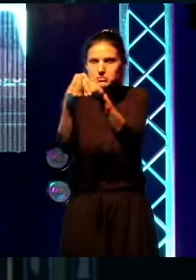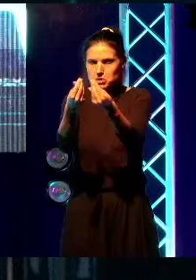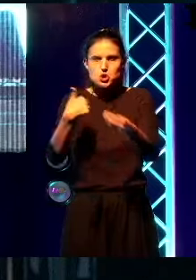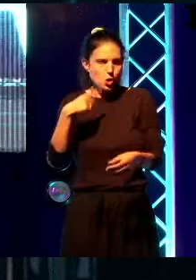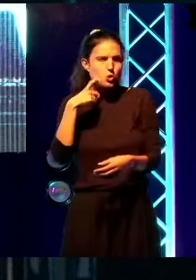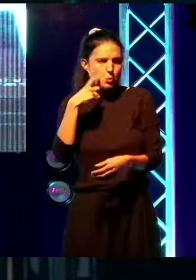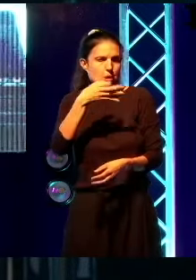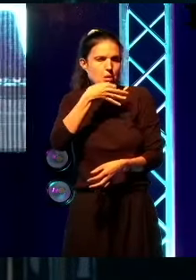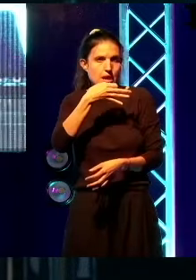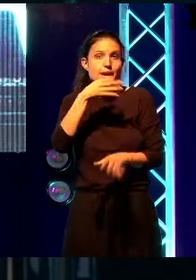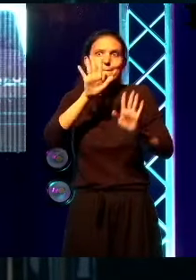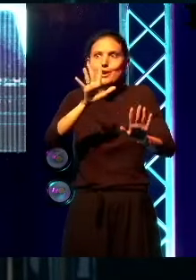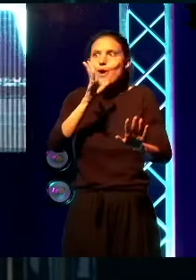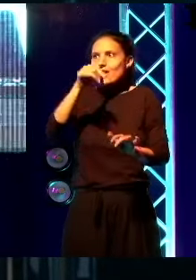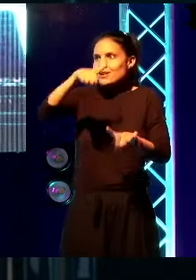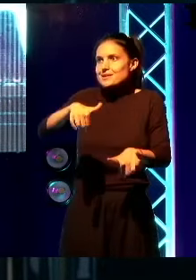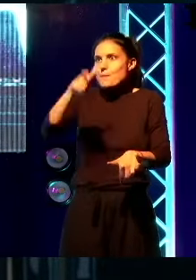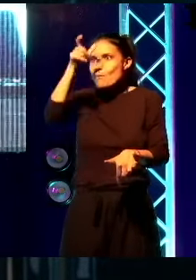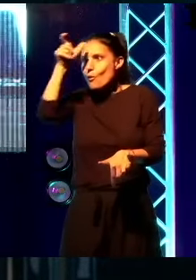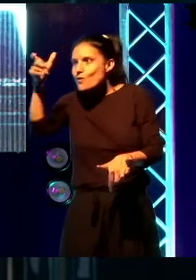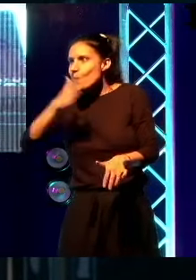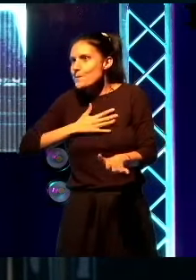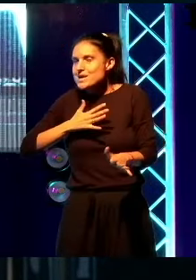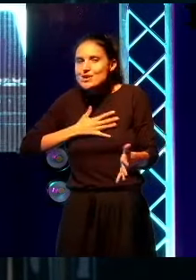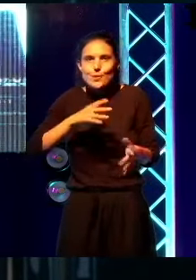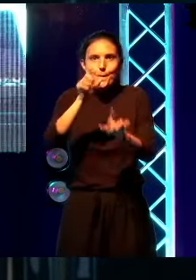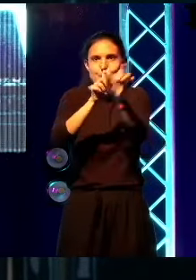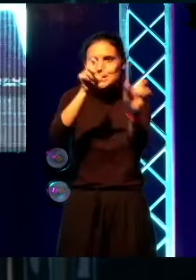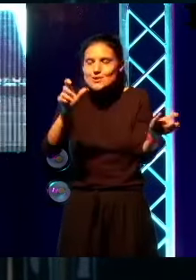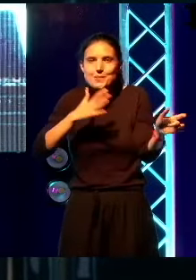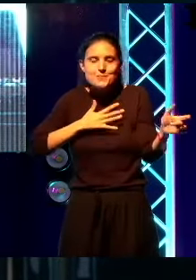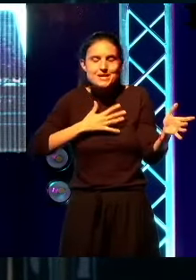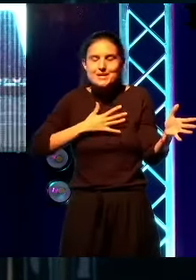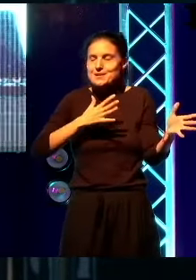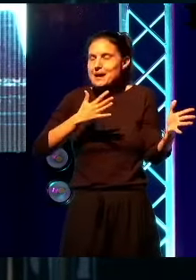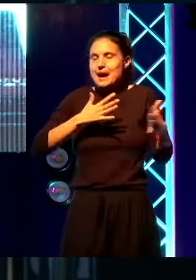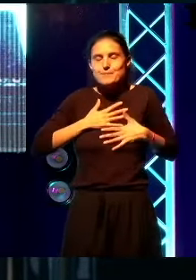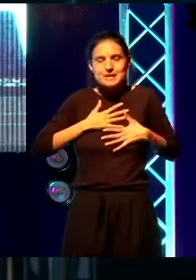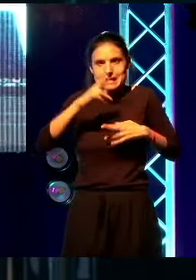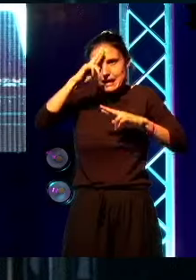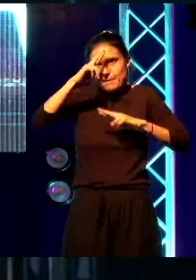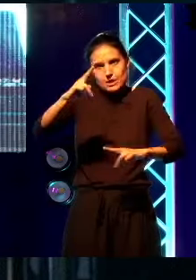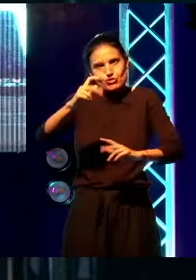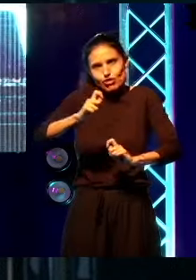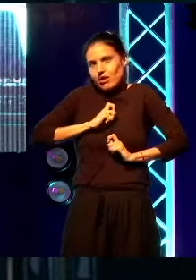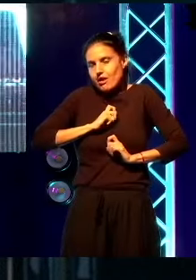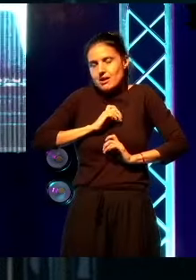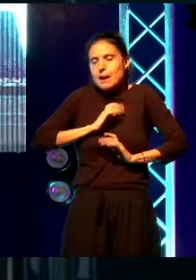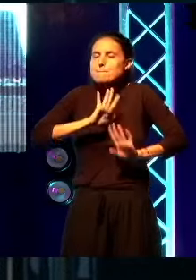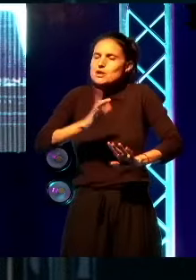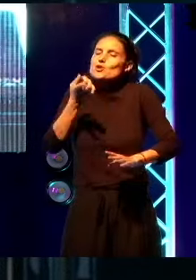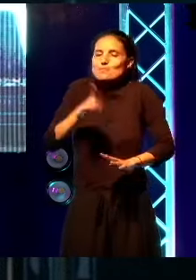pueblo, de mi gente, me genera primero mucho respeto, pero segundo, mucha